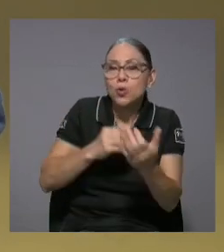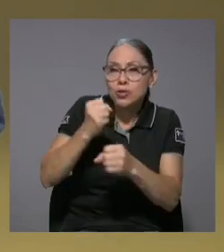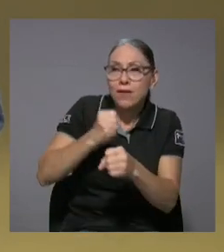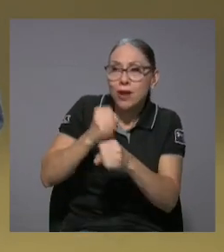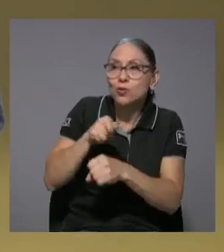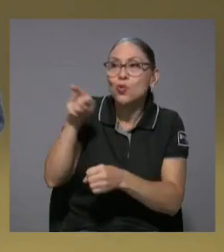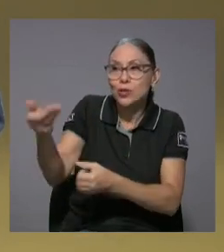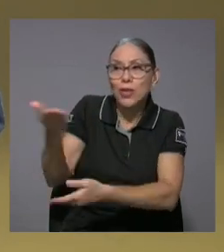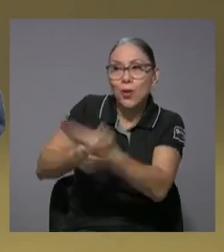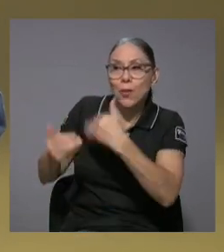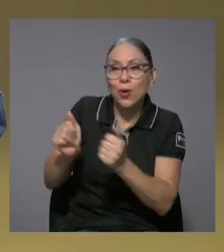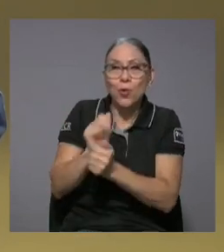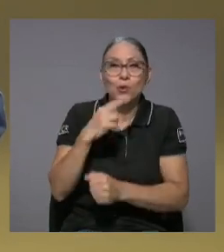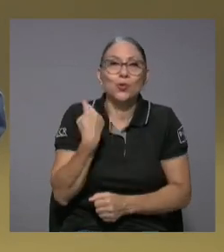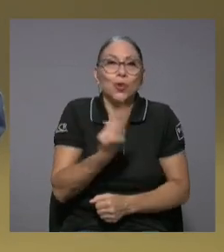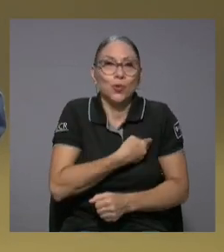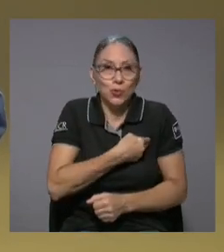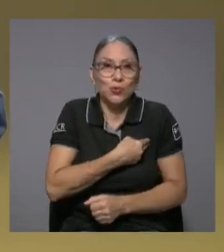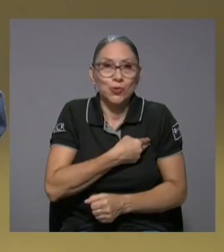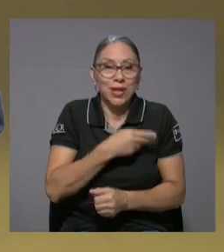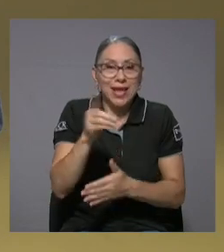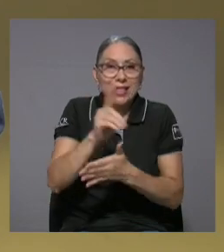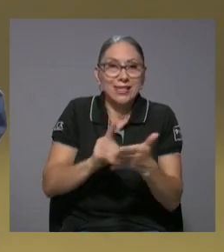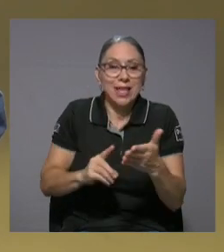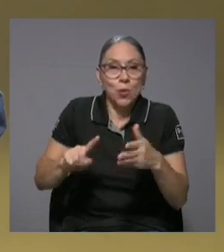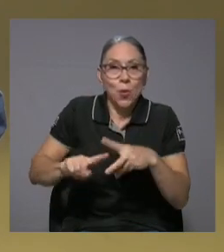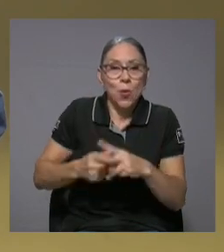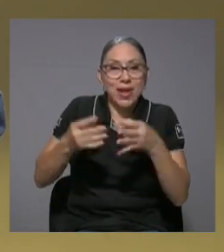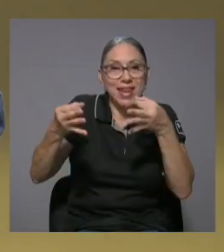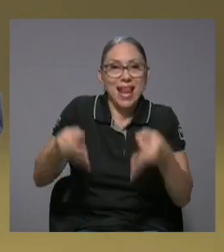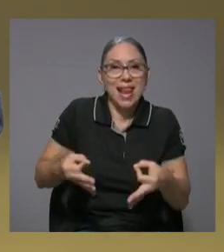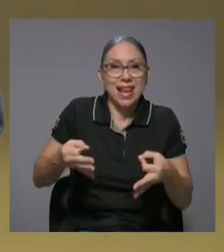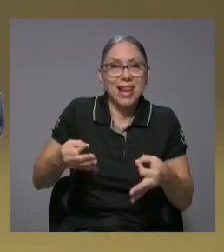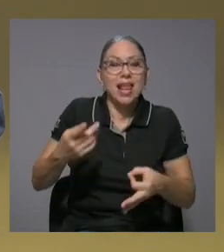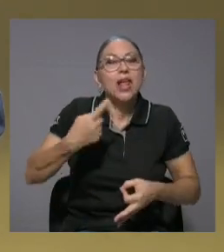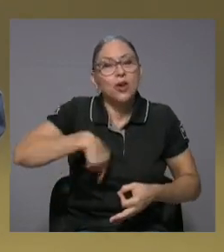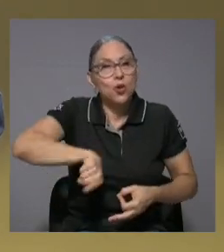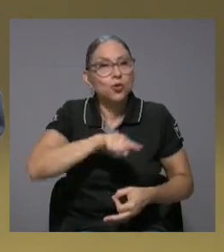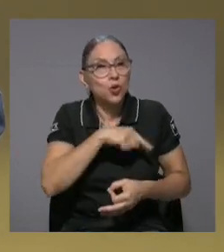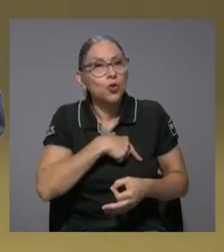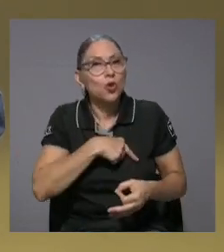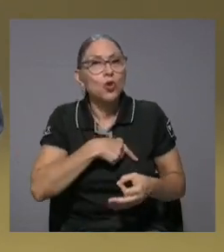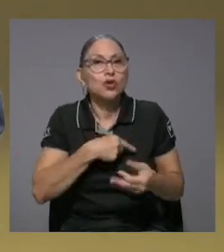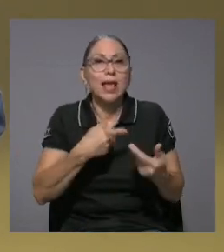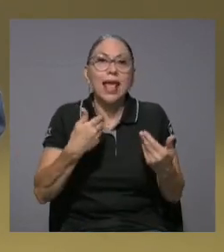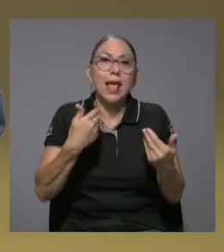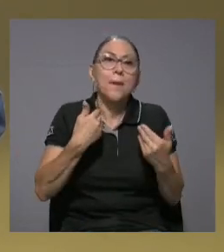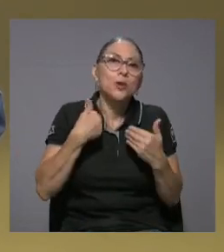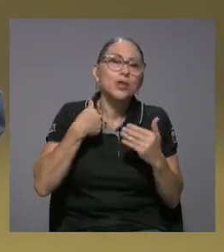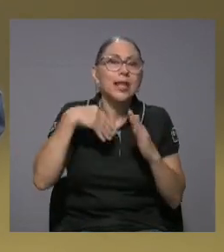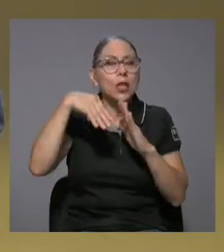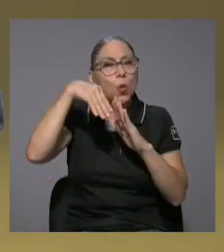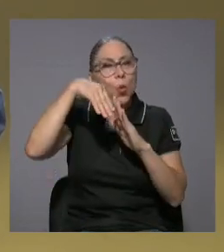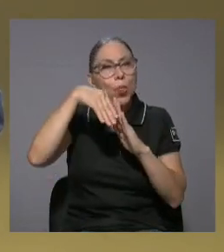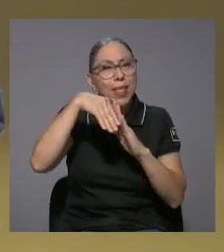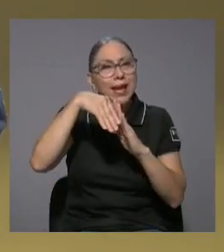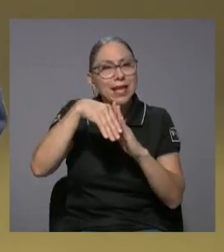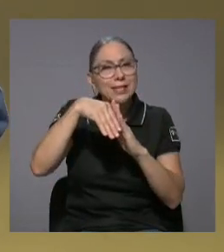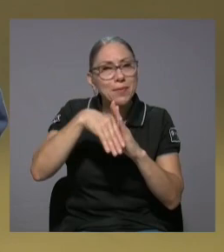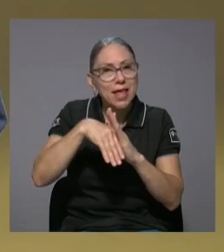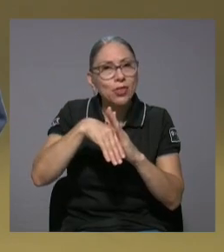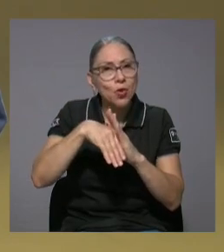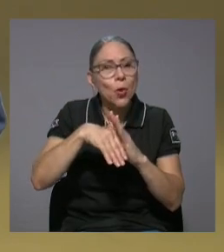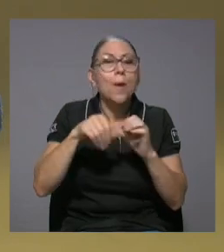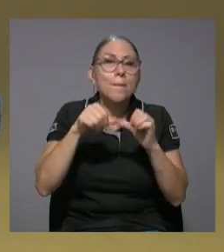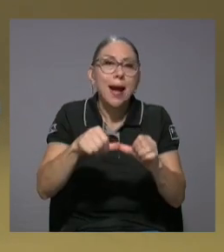diseño original para el informe anterior, hemos tenido un decrecimiento como tendencia. Las proyecciones es que van a seguirse contrayendo